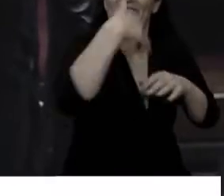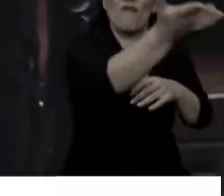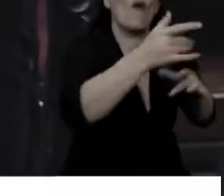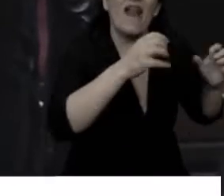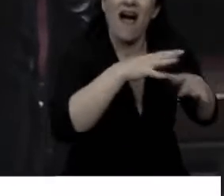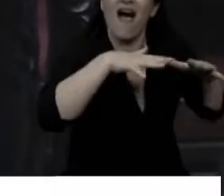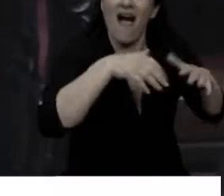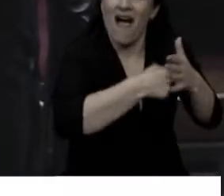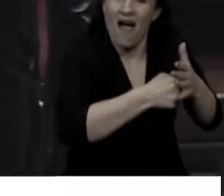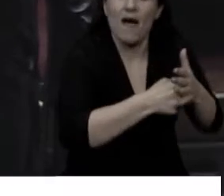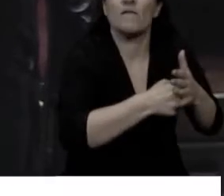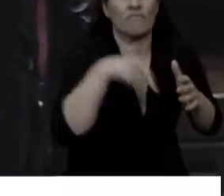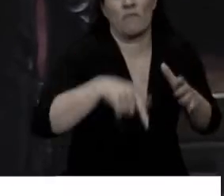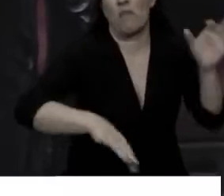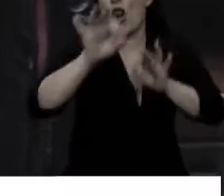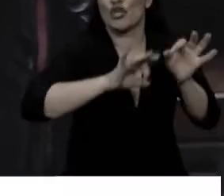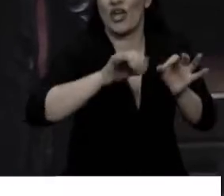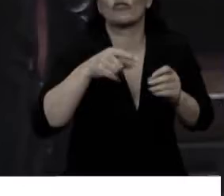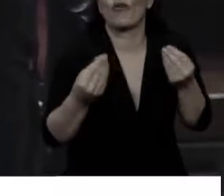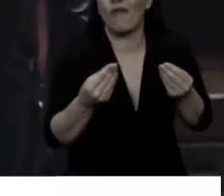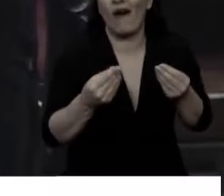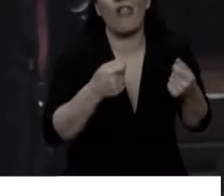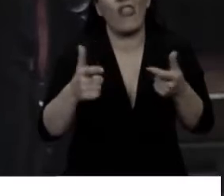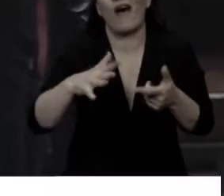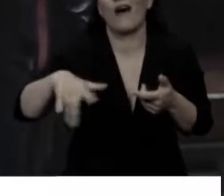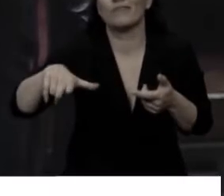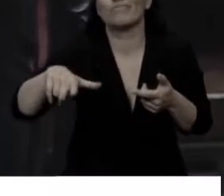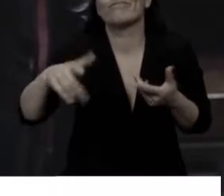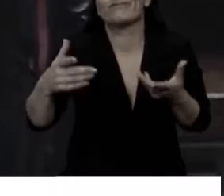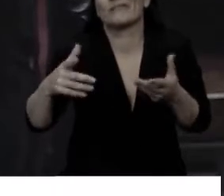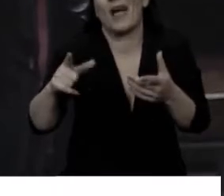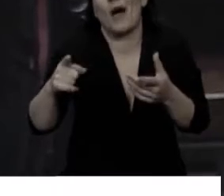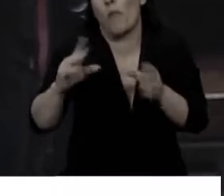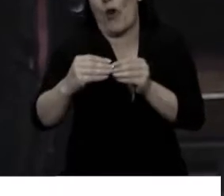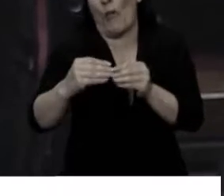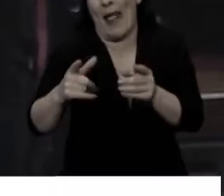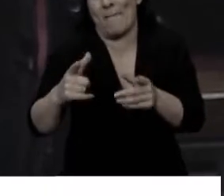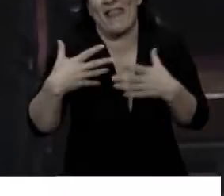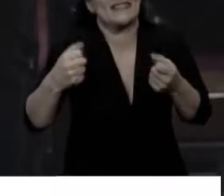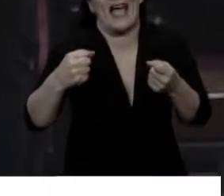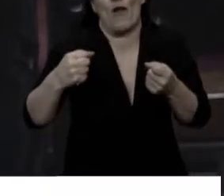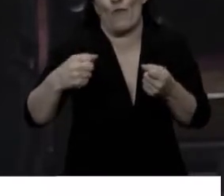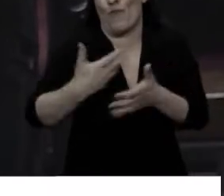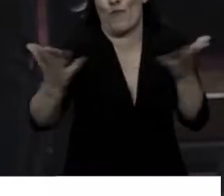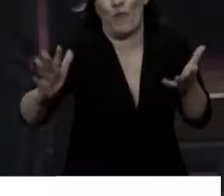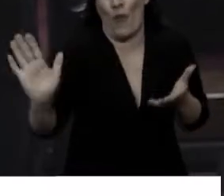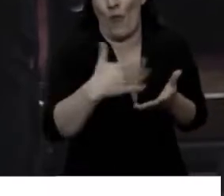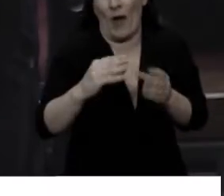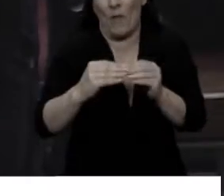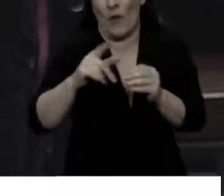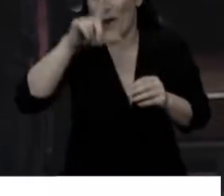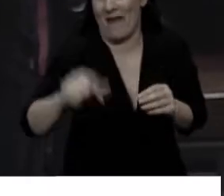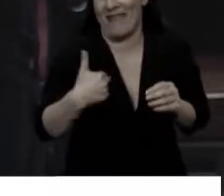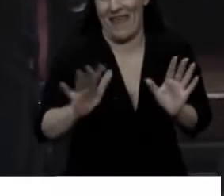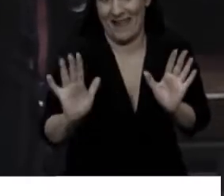del Congreso. Este proyecto viene a ofrecer una respuesta concreta a un problema de salud pública y estructural que existe en